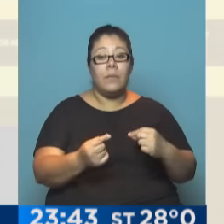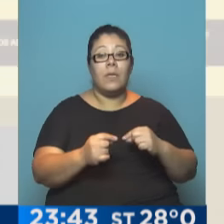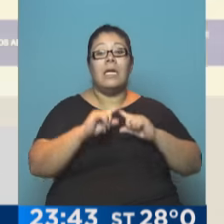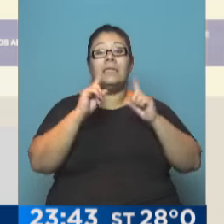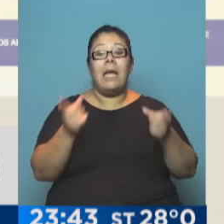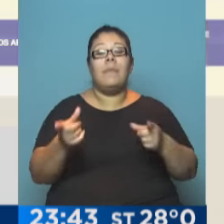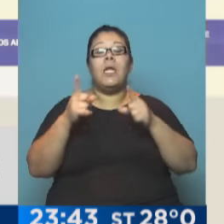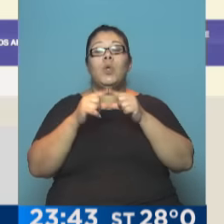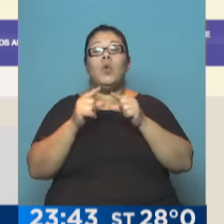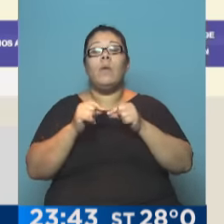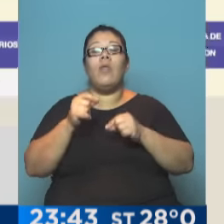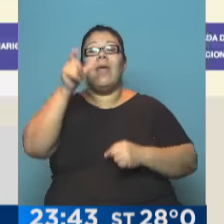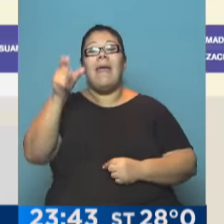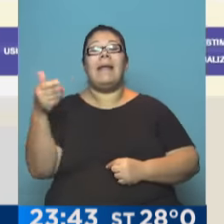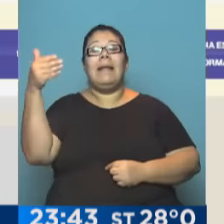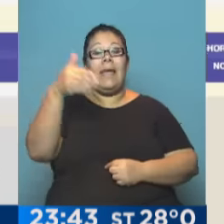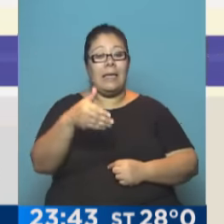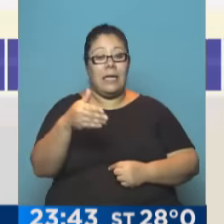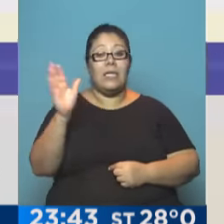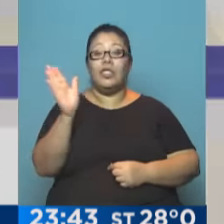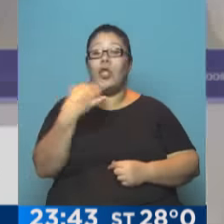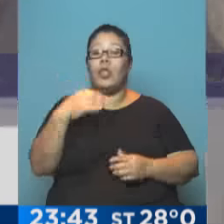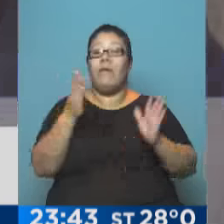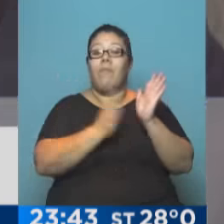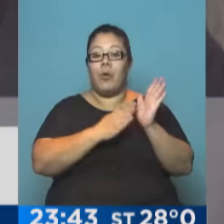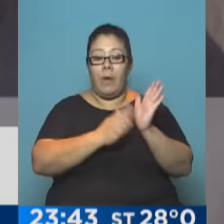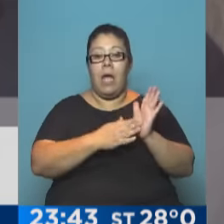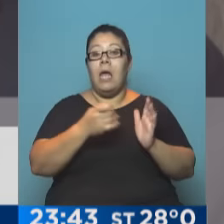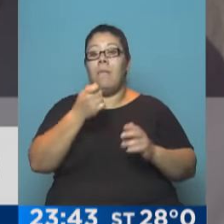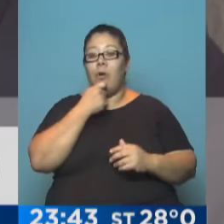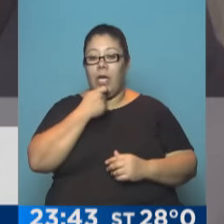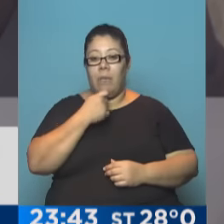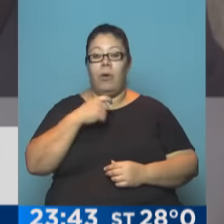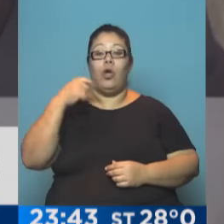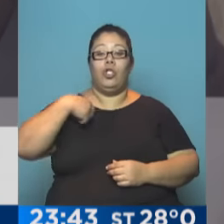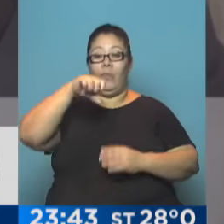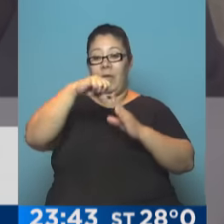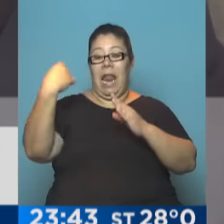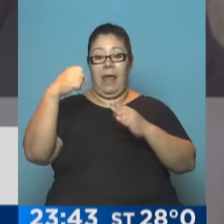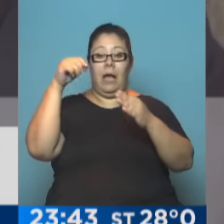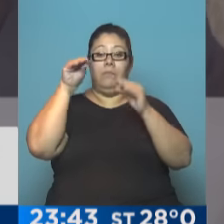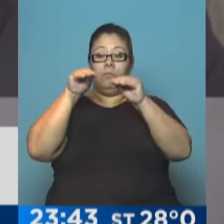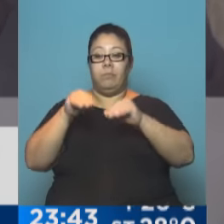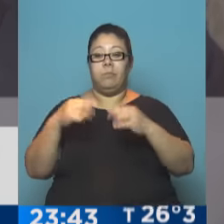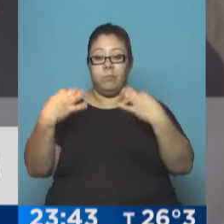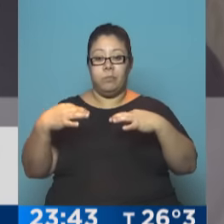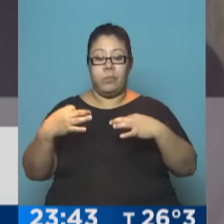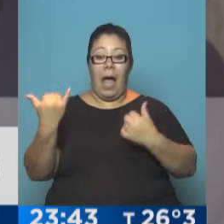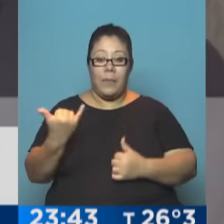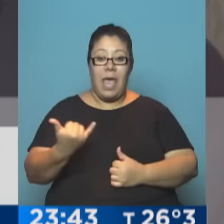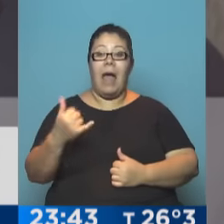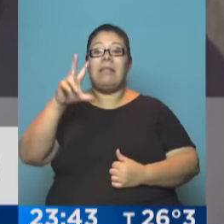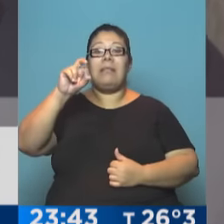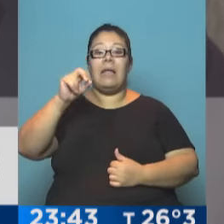de cliente. Todo tiene que ser probado. Si yo digo, tenía la heladera llena y tenía 30 kilos de carne,